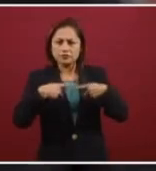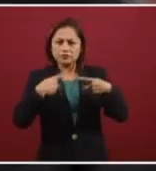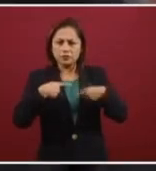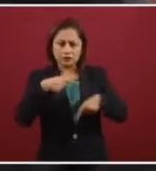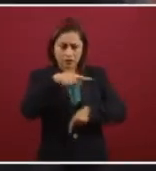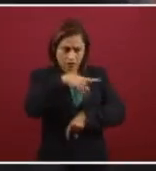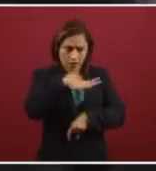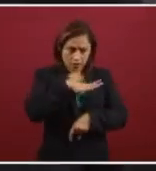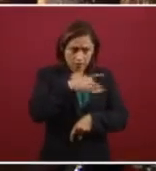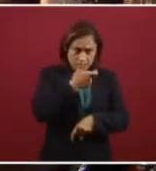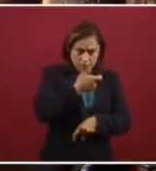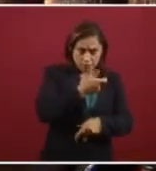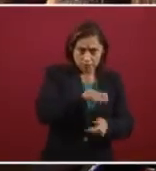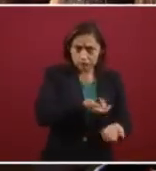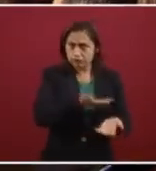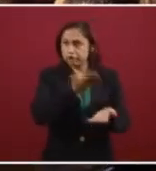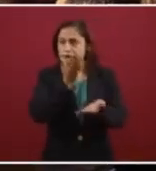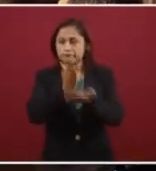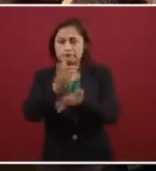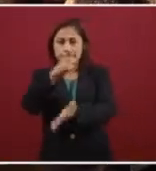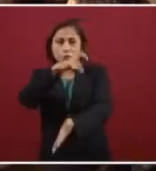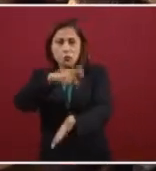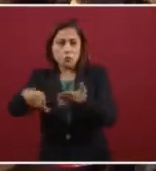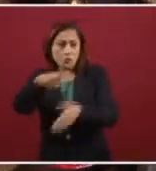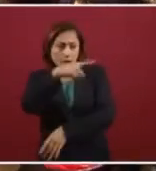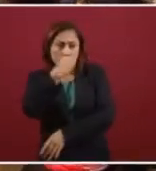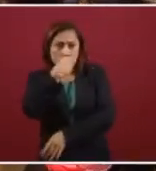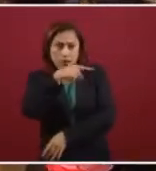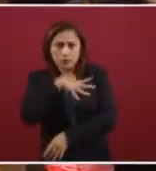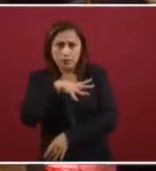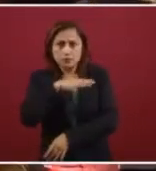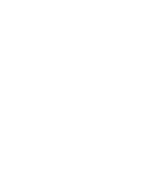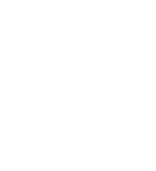comprar a la tienda sus alimentos